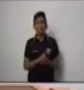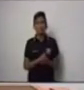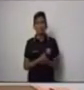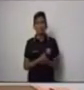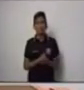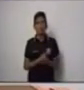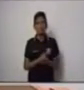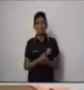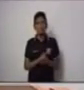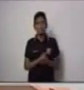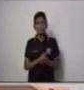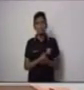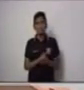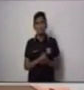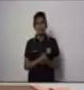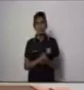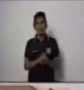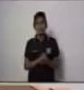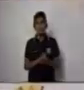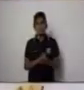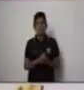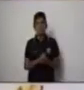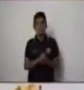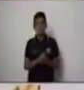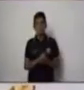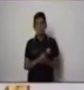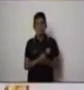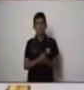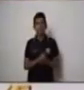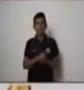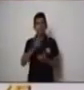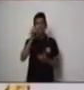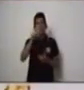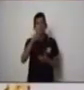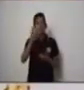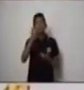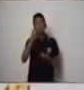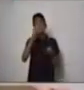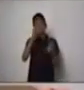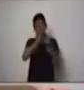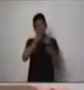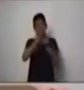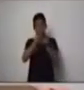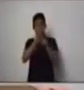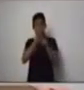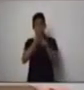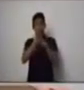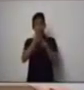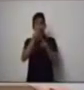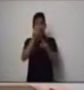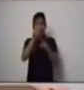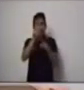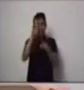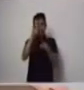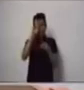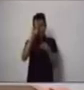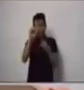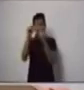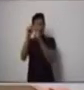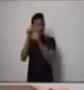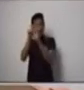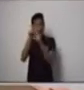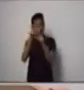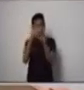Muy bien. Ahora yo les voy a indicar una palabra y ustedes me van a completar